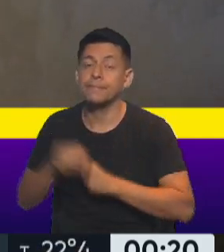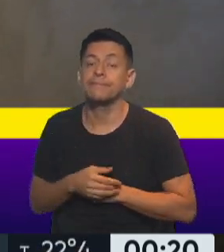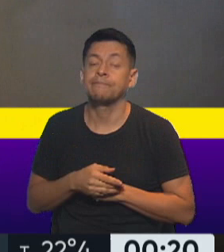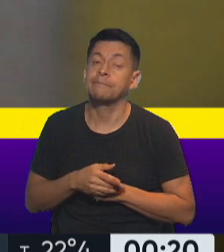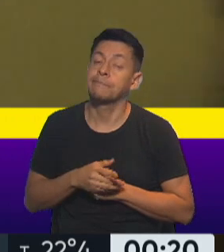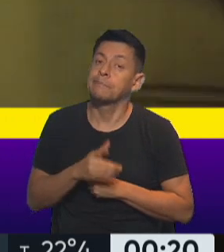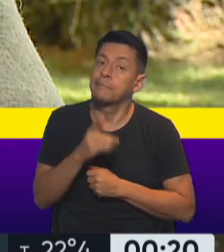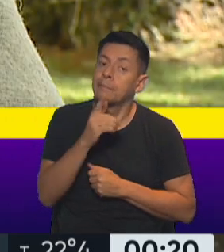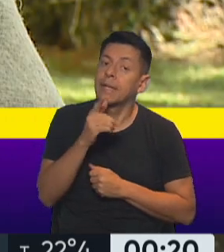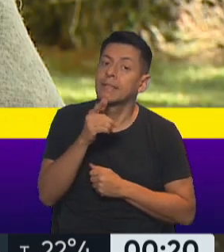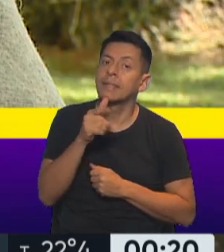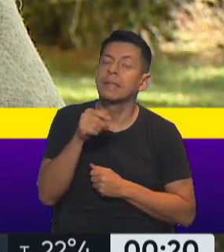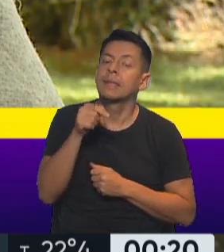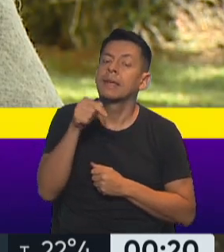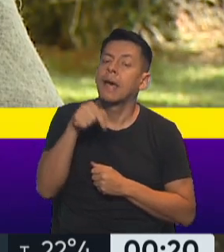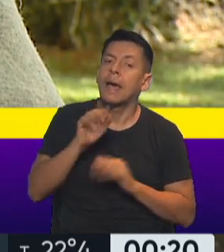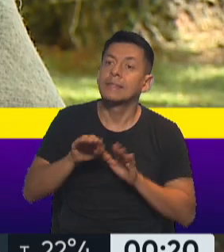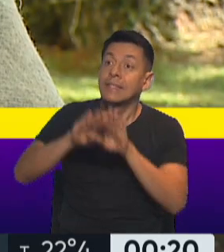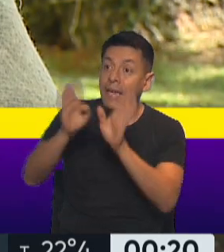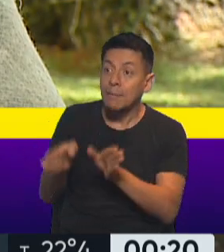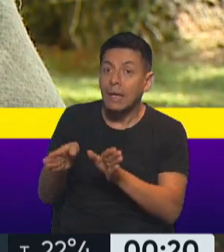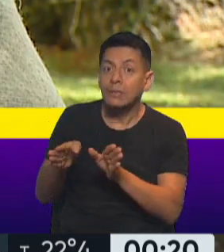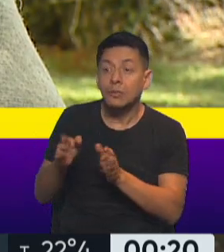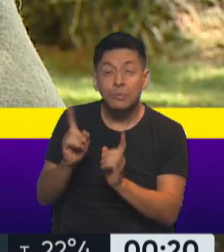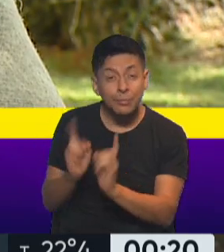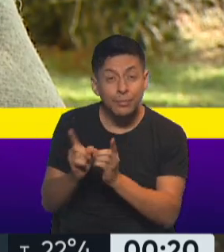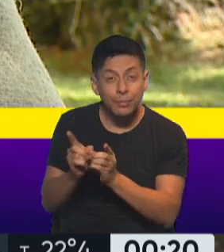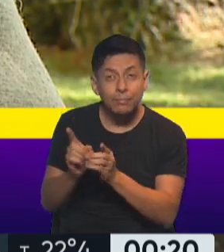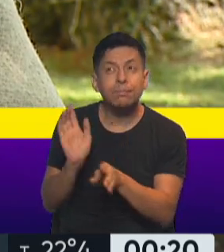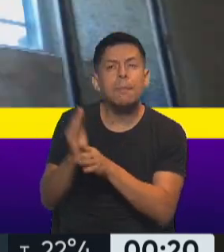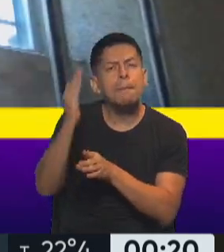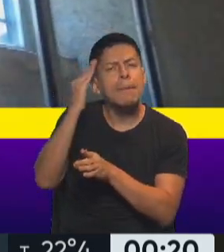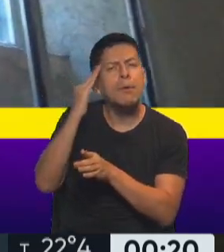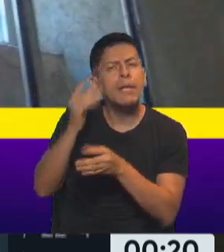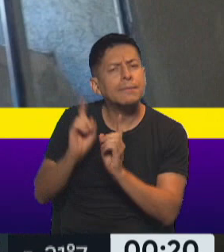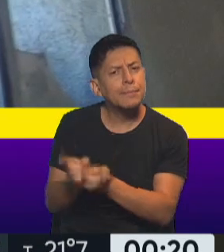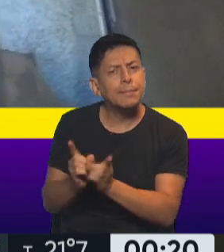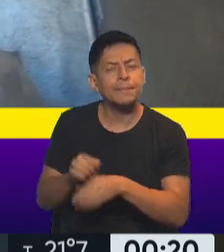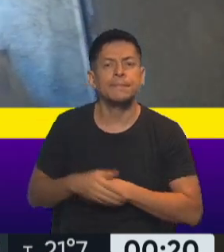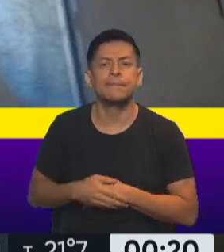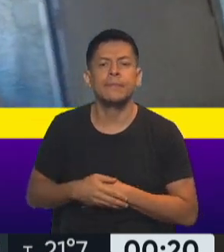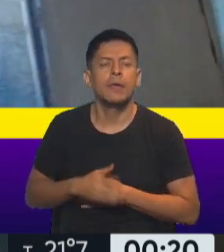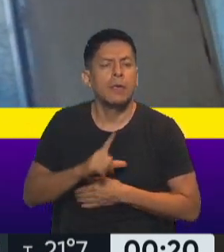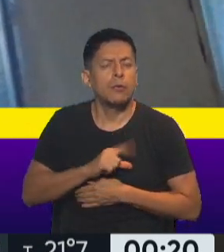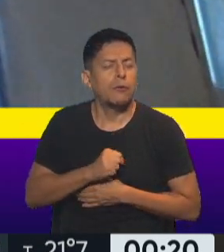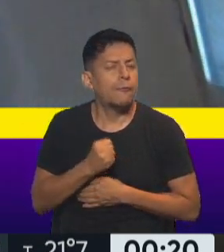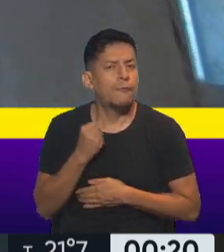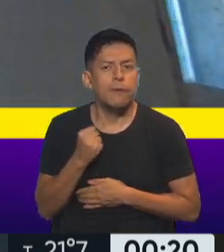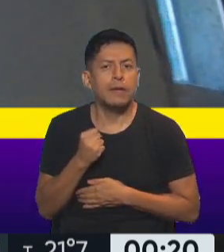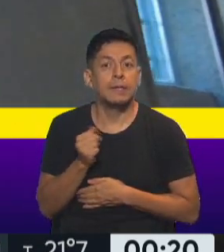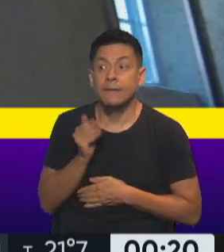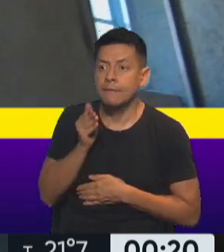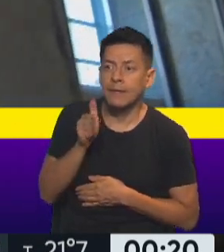que mantener este espacio es mantener viva la memoria. Es un fuerte dolor cada vez que